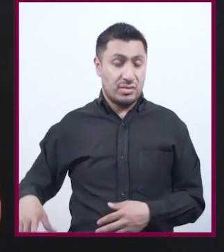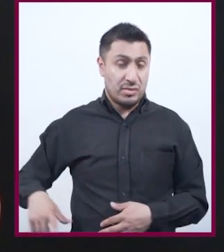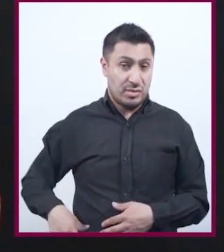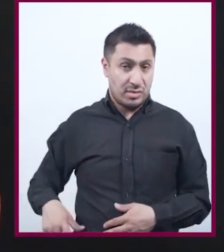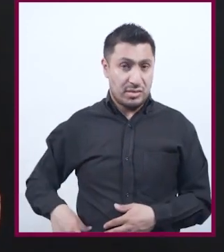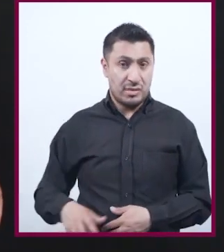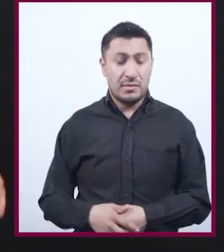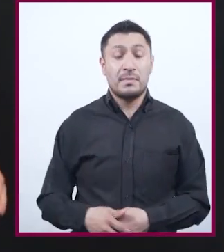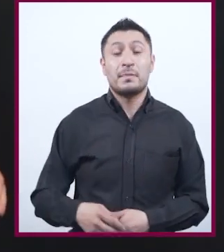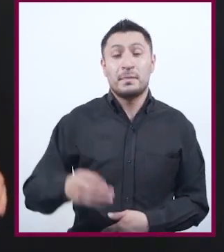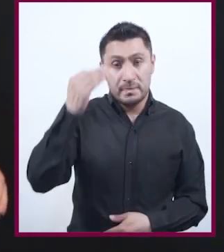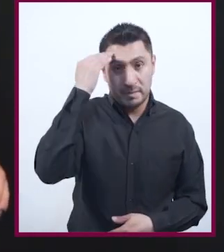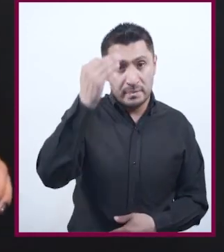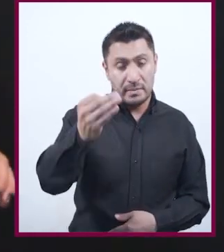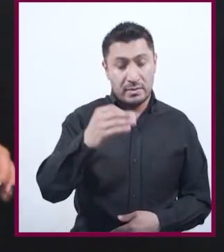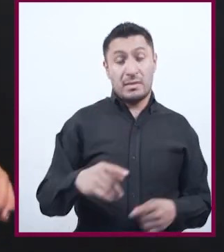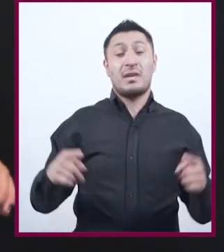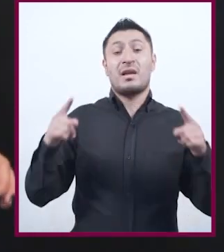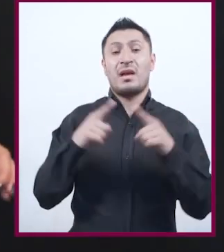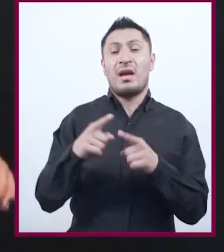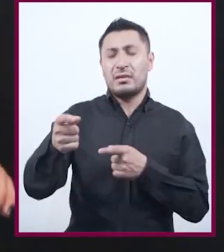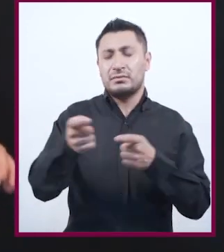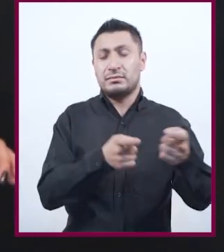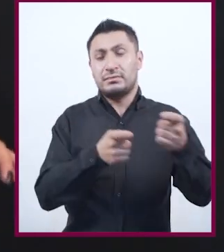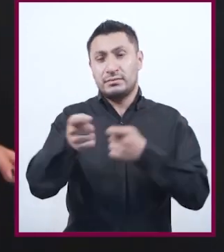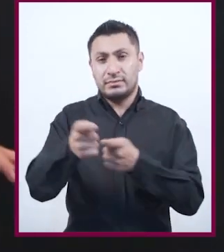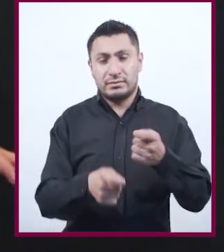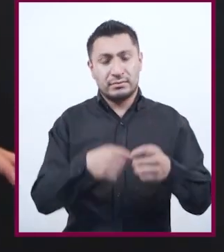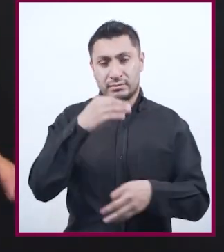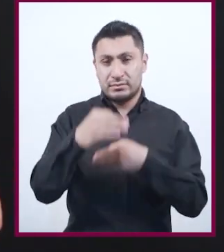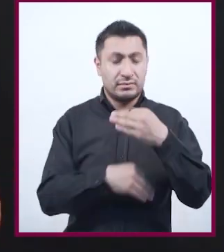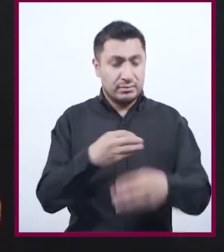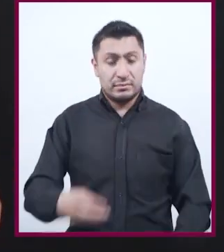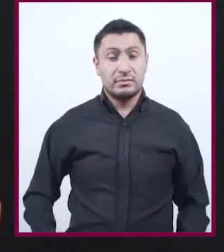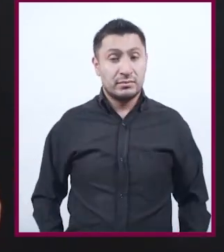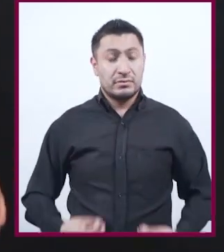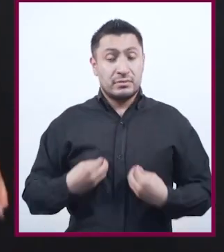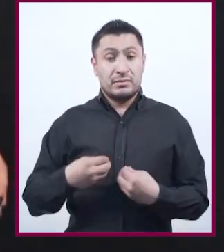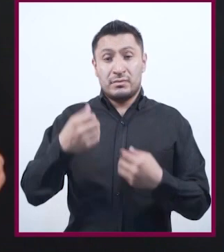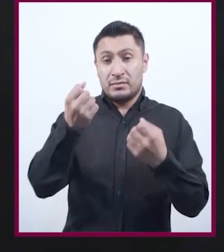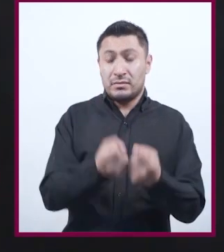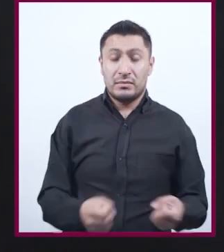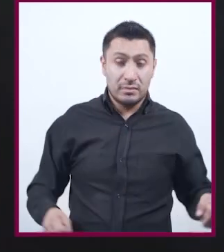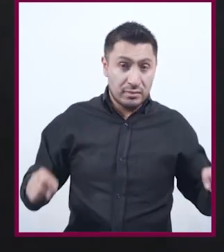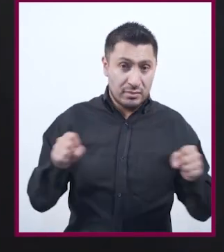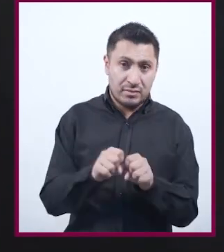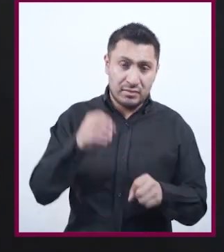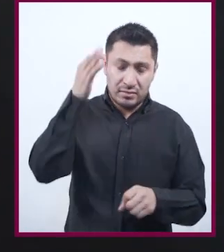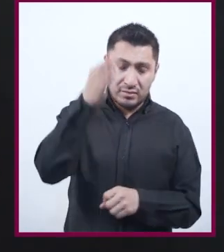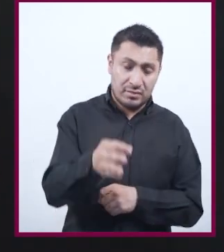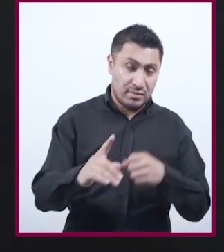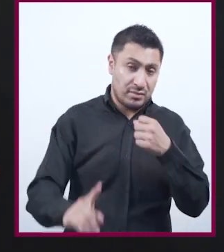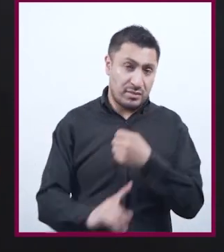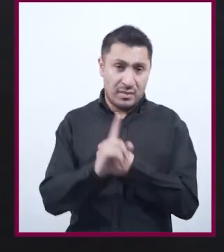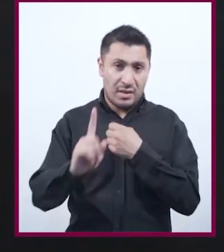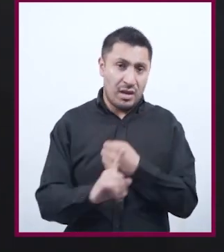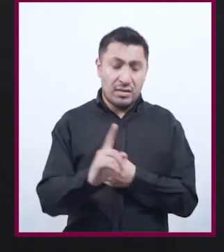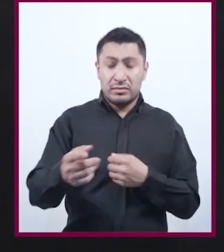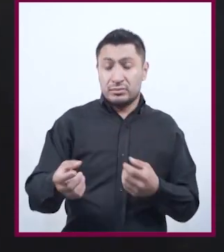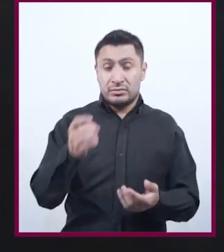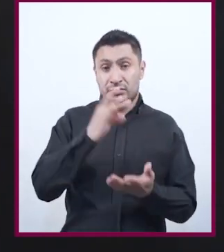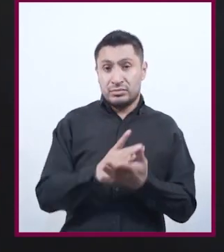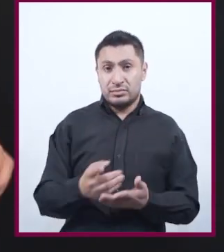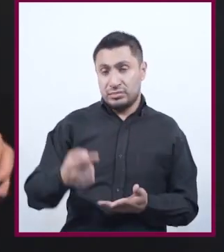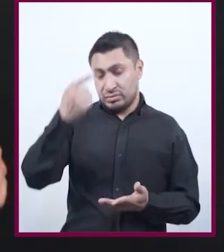antiguo régimen. Tiempos en el que la iglesia dominaba cada aspecto de la vida y las sociedades enfrentaban sus problemas a